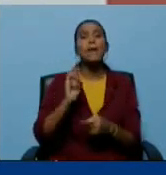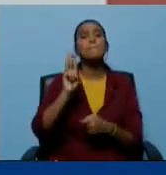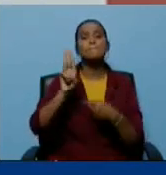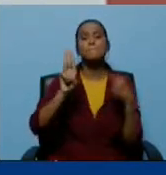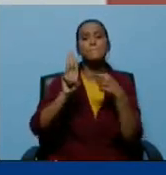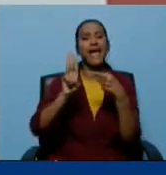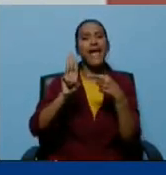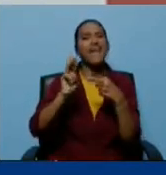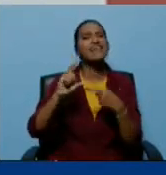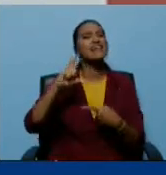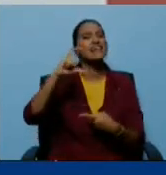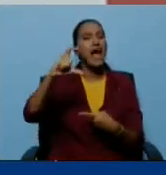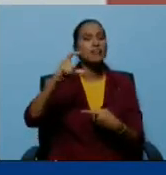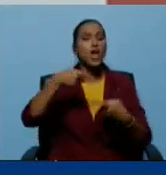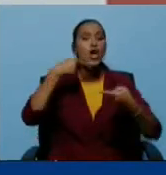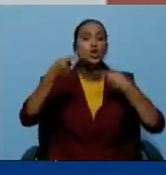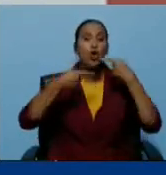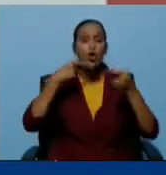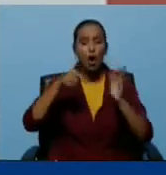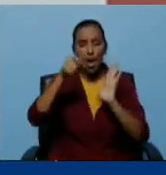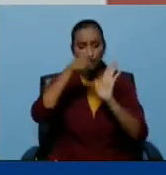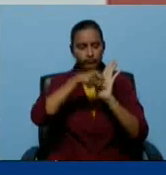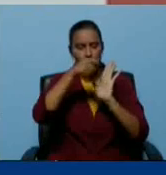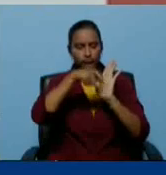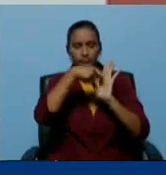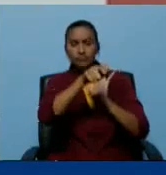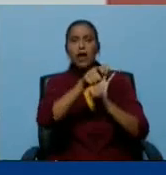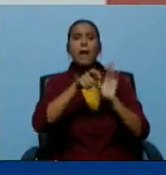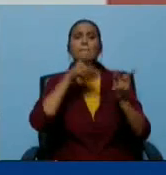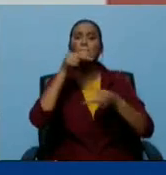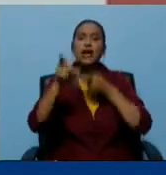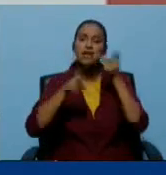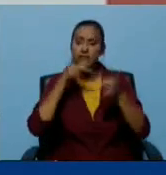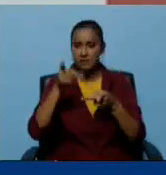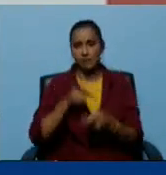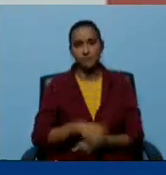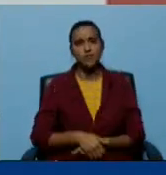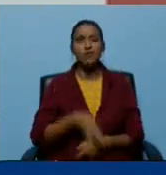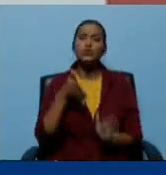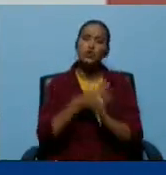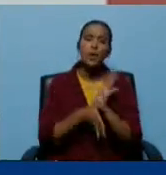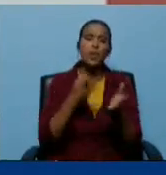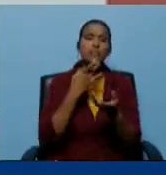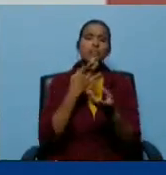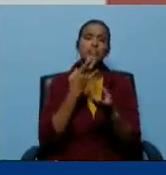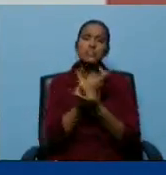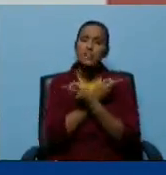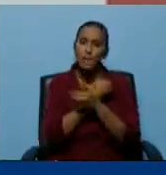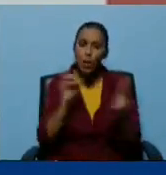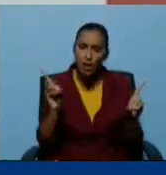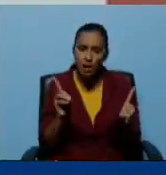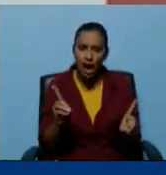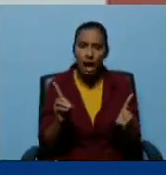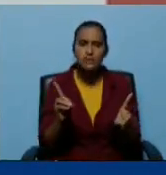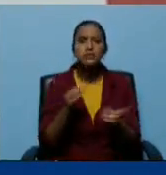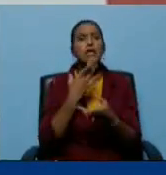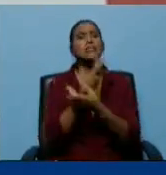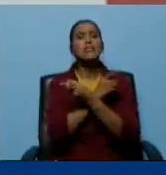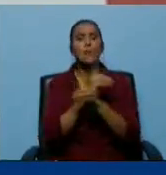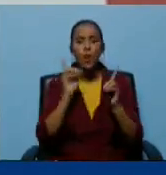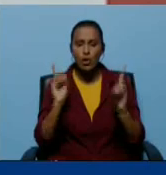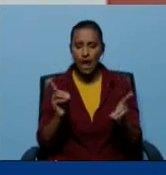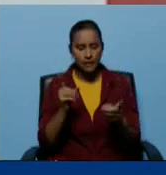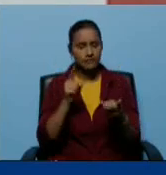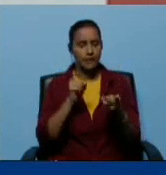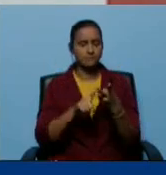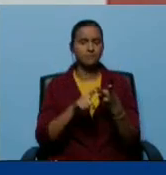de patria. Y cuando hablamos de patria hablamos de democracia, de convivencia, de entendimiento. Y eso solo